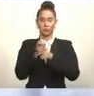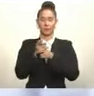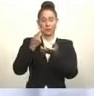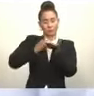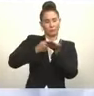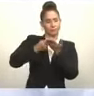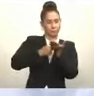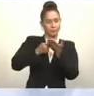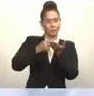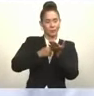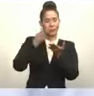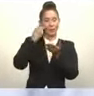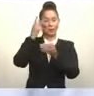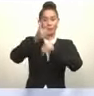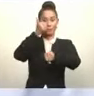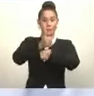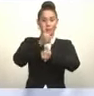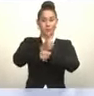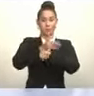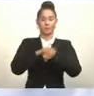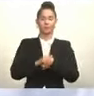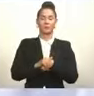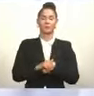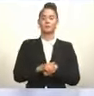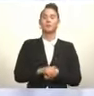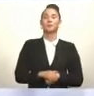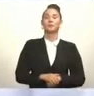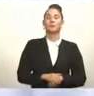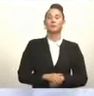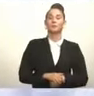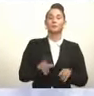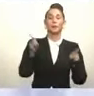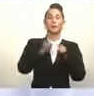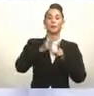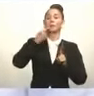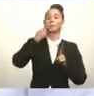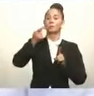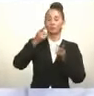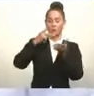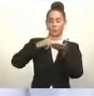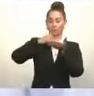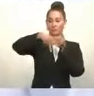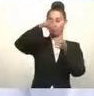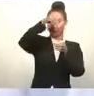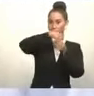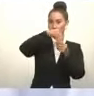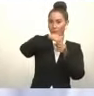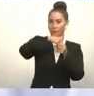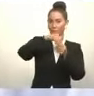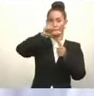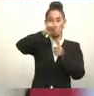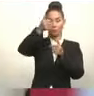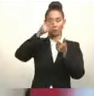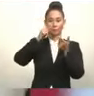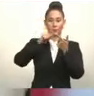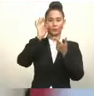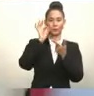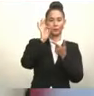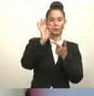discusión para su implementación. Como se previó en el plan, para dotar procesualmente